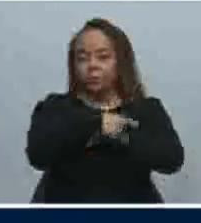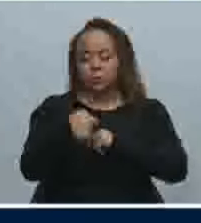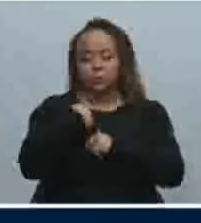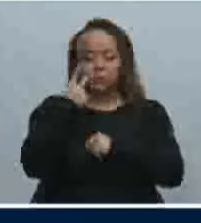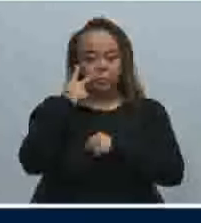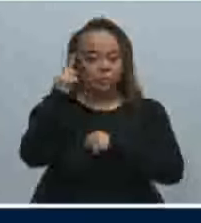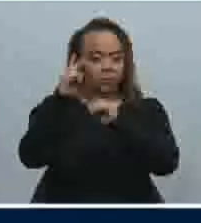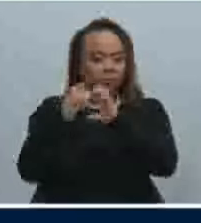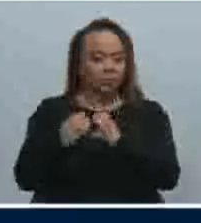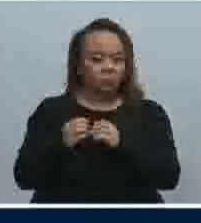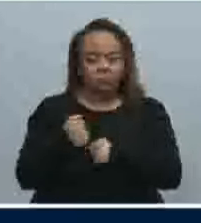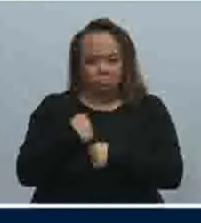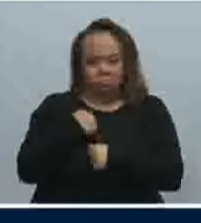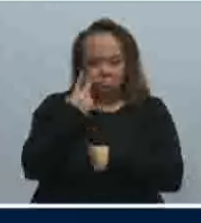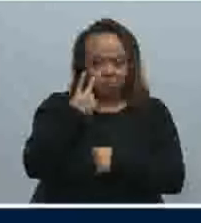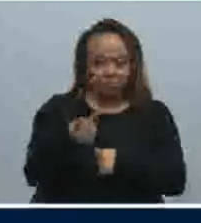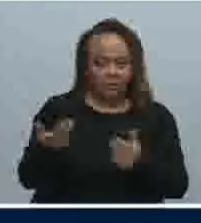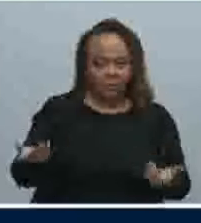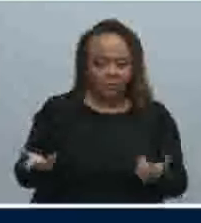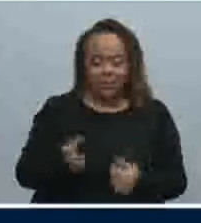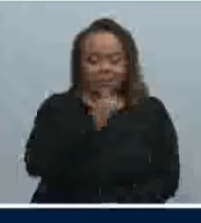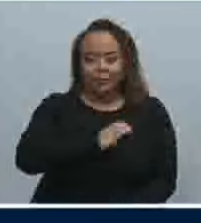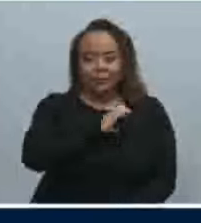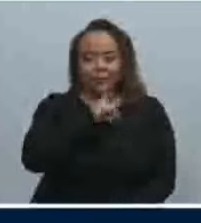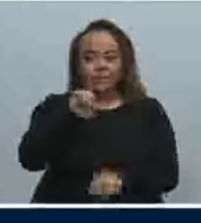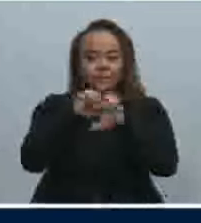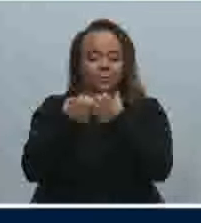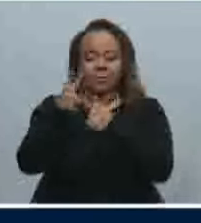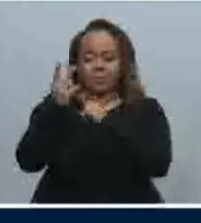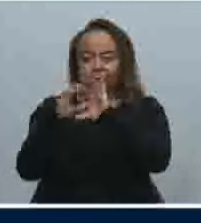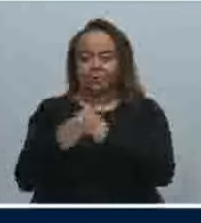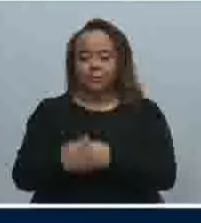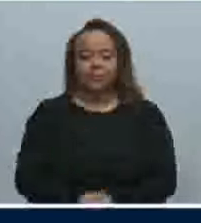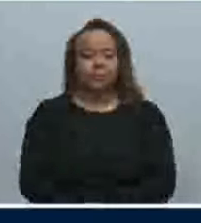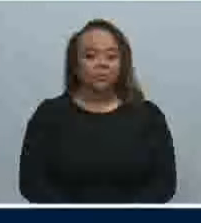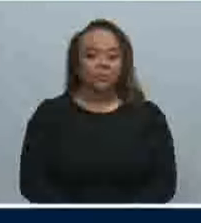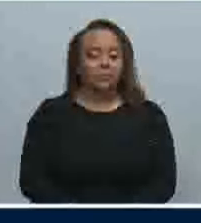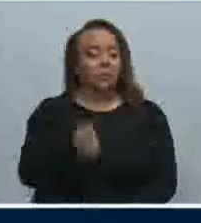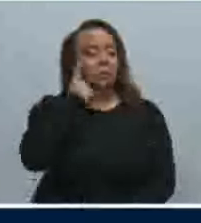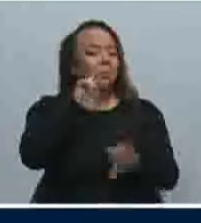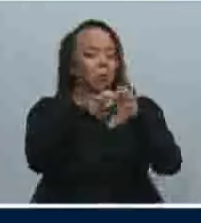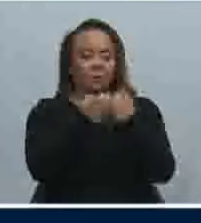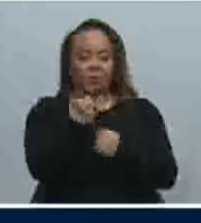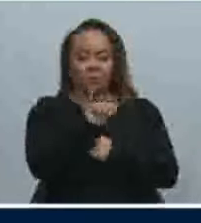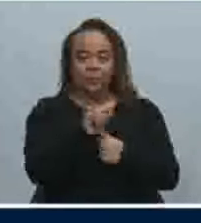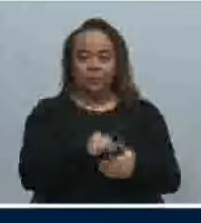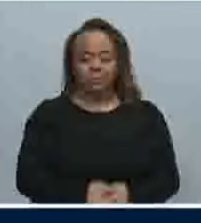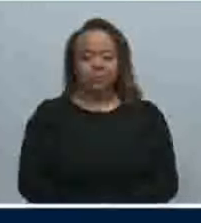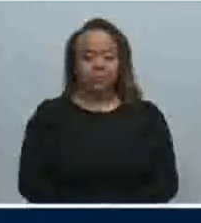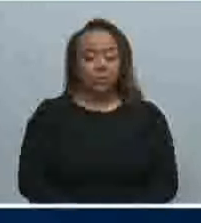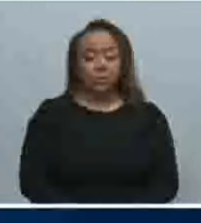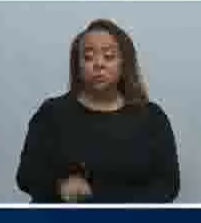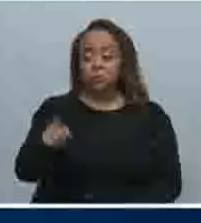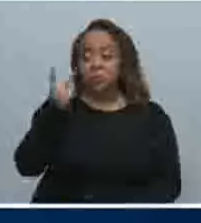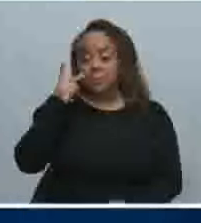descendiendo No yo no le veo las características de un equipo para descender y por planilla o sea usted el equipo